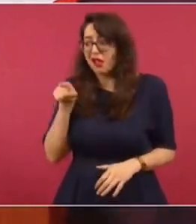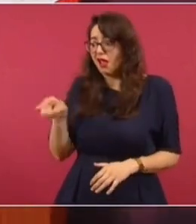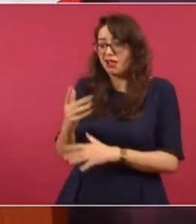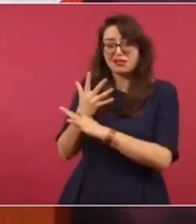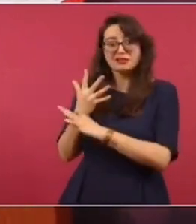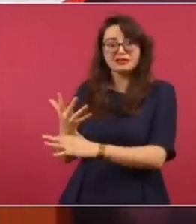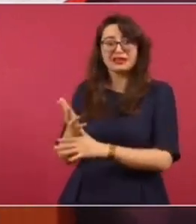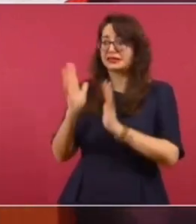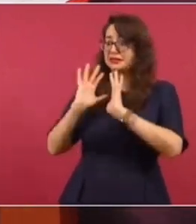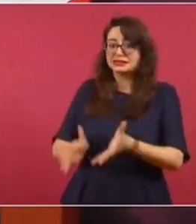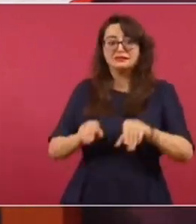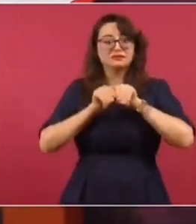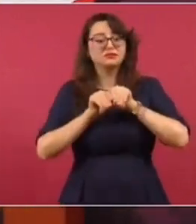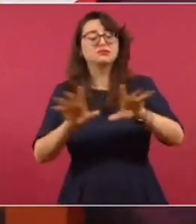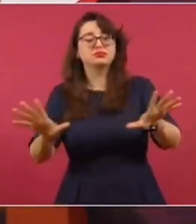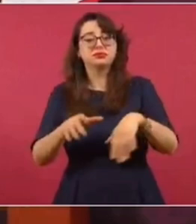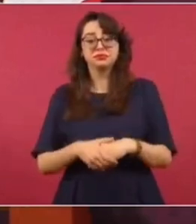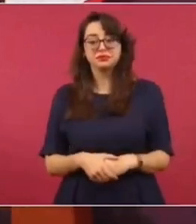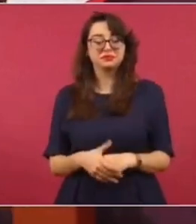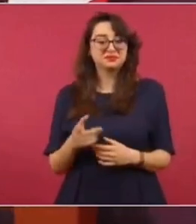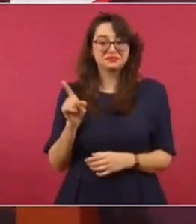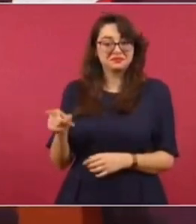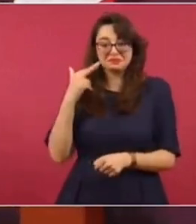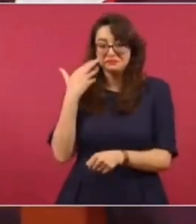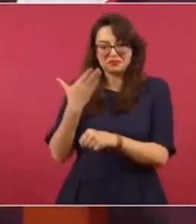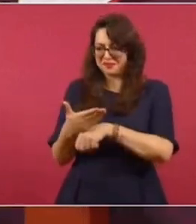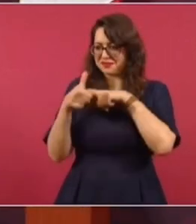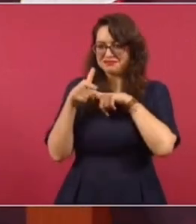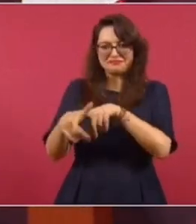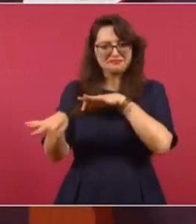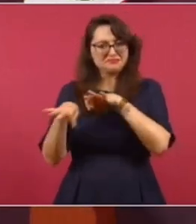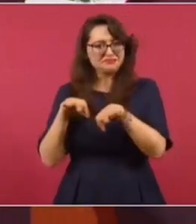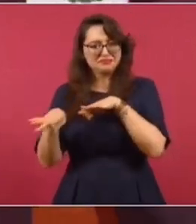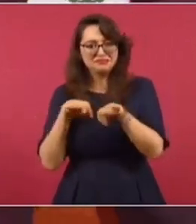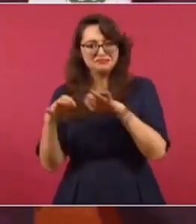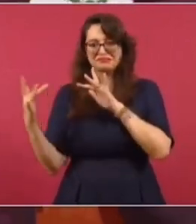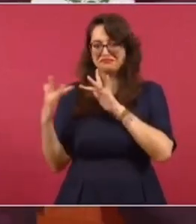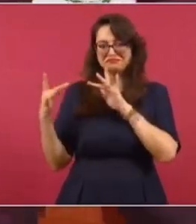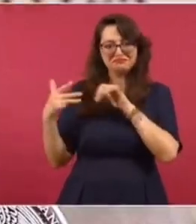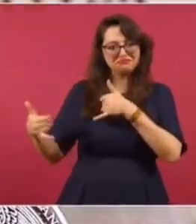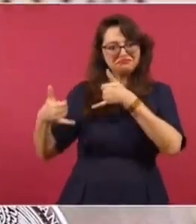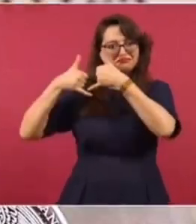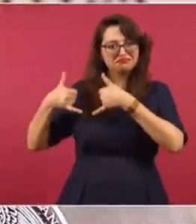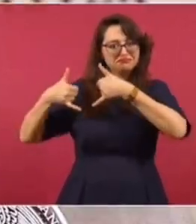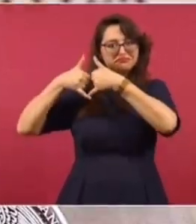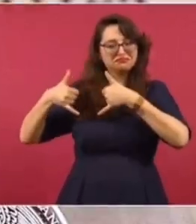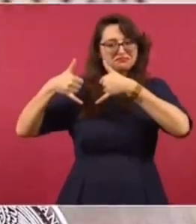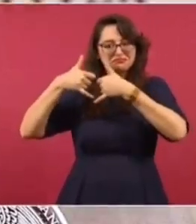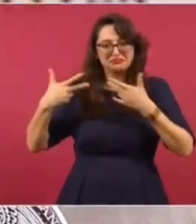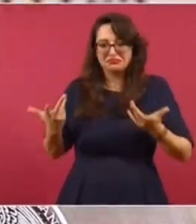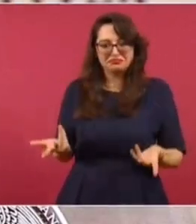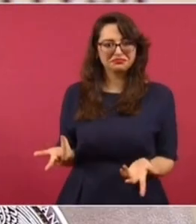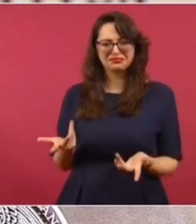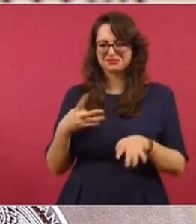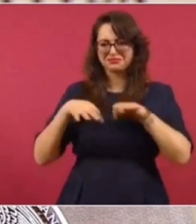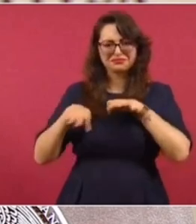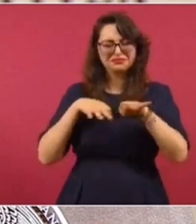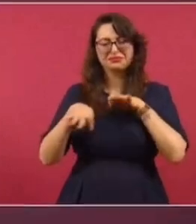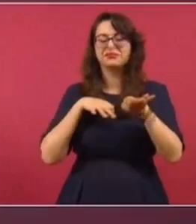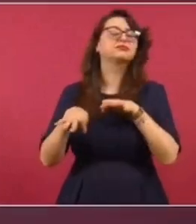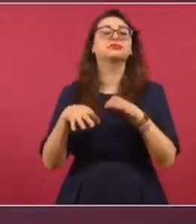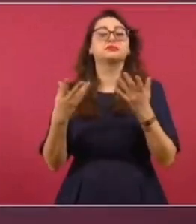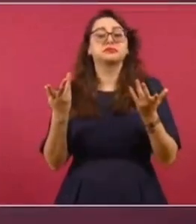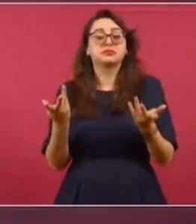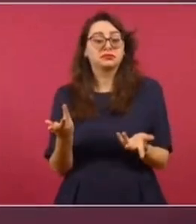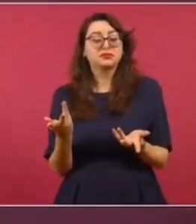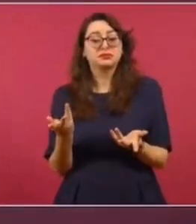presidente está al frente de todos los asuntos del país, está en permanente comunicación con quienes tenemos diversas tareas de gobierno y y